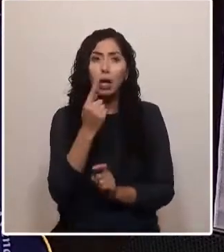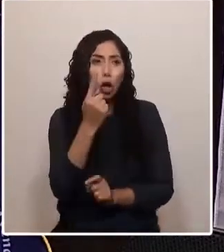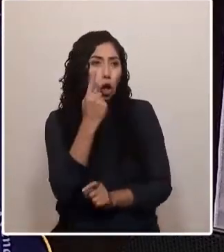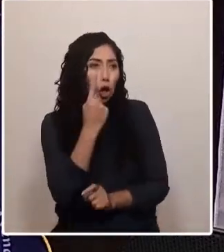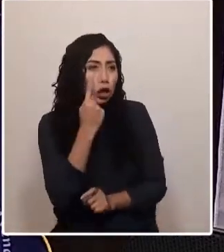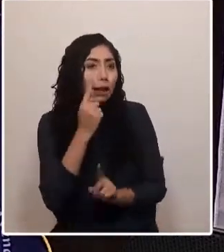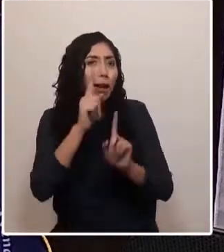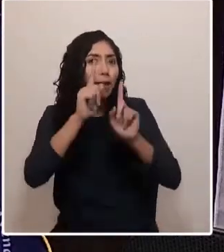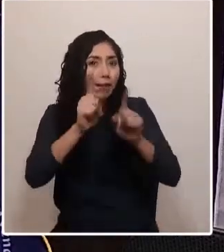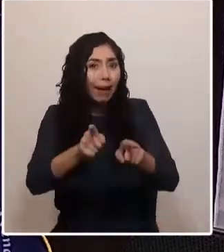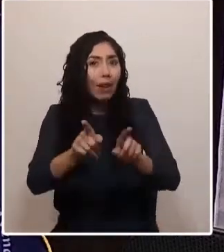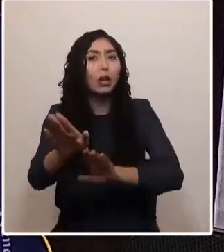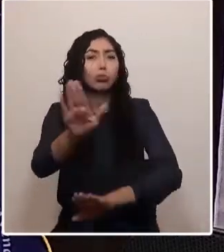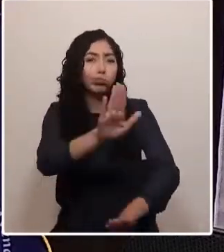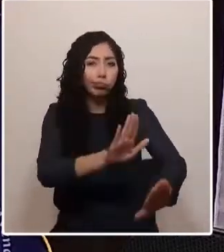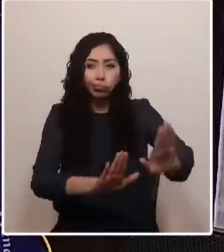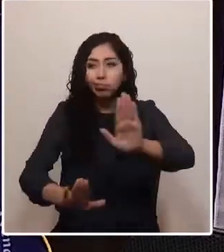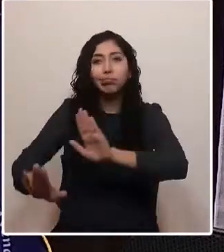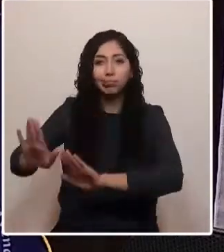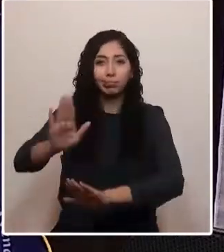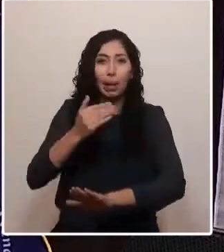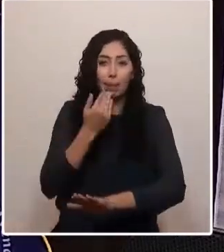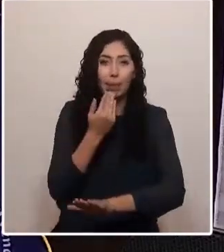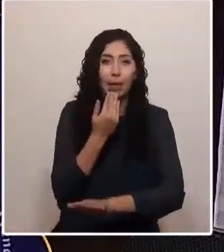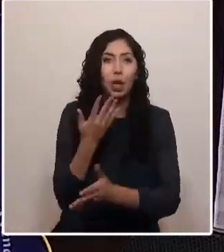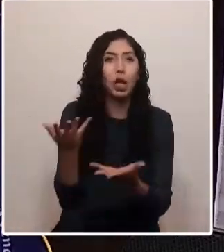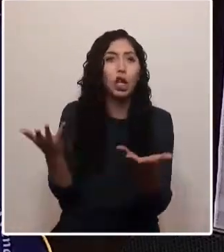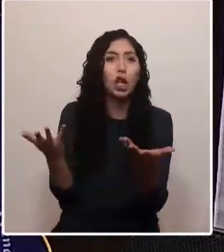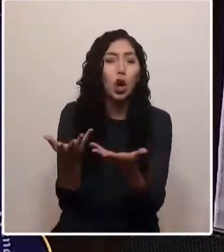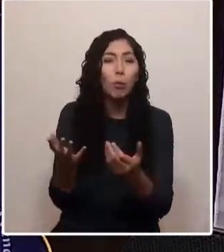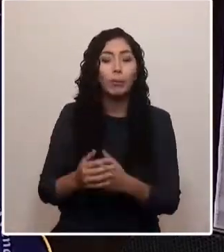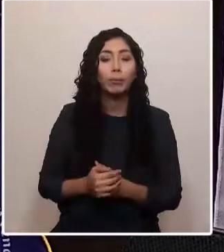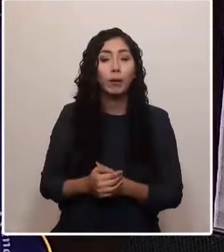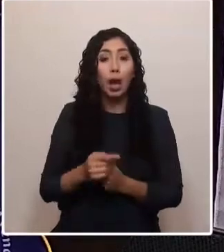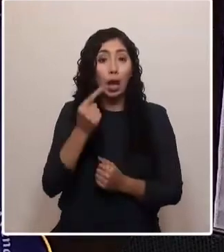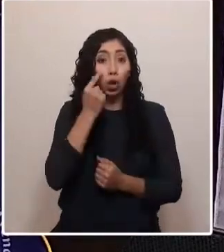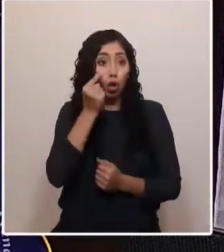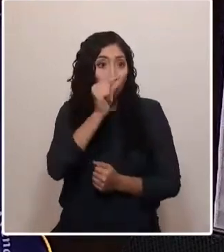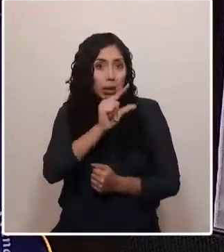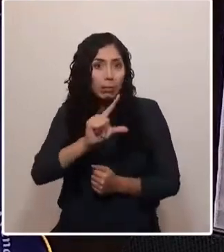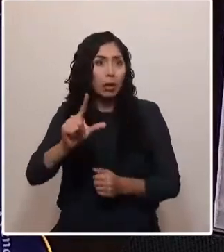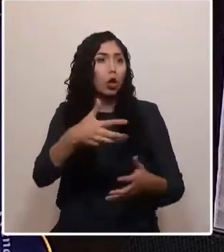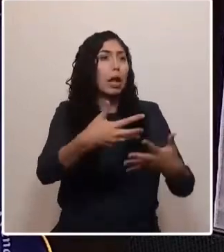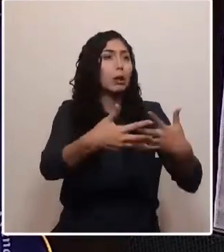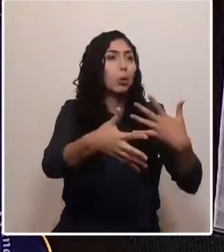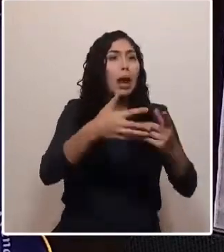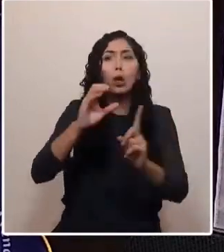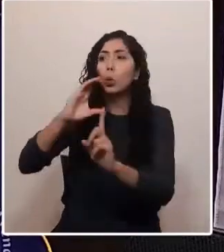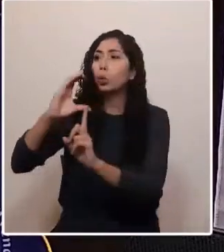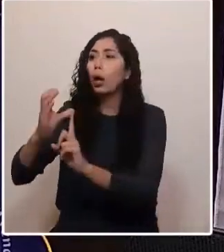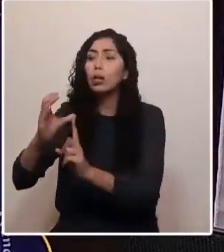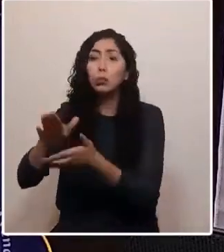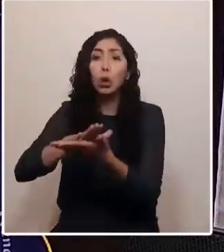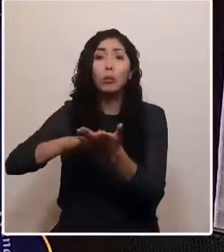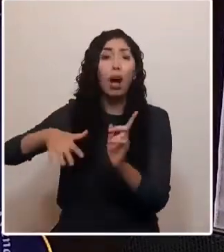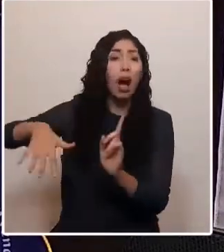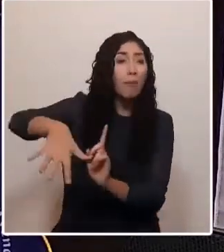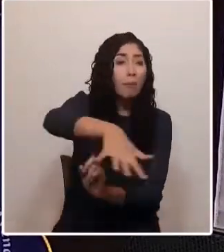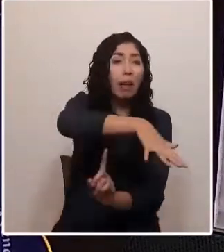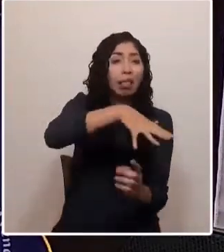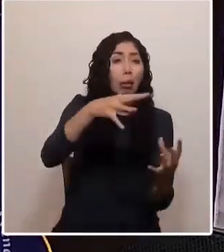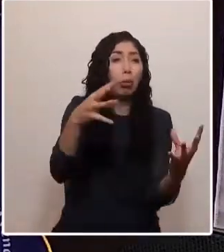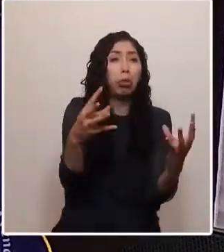la conservación y preservación. ¿Cómo va a aumentar el conocimiento natural y cultural si los ambientes que lo contienen se están